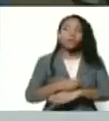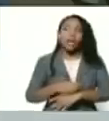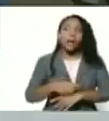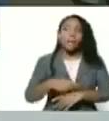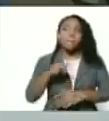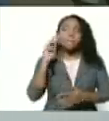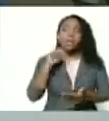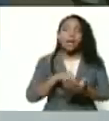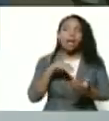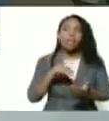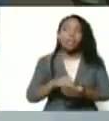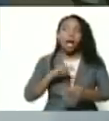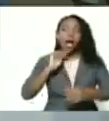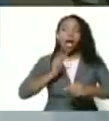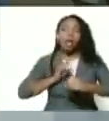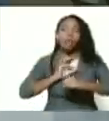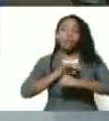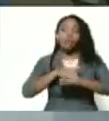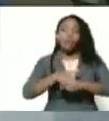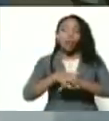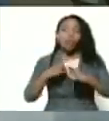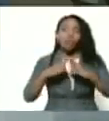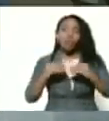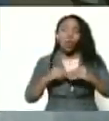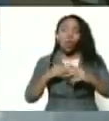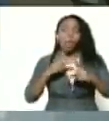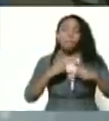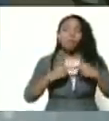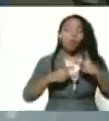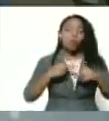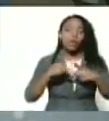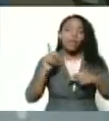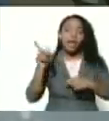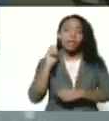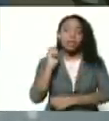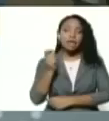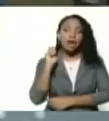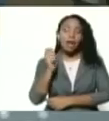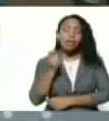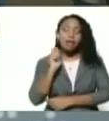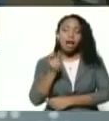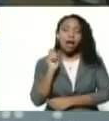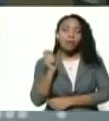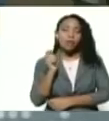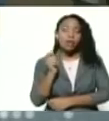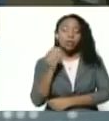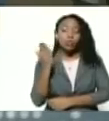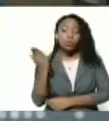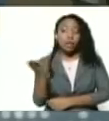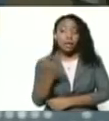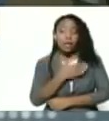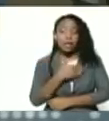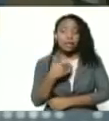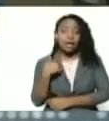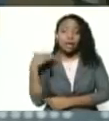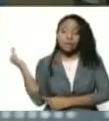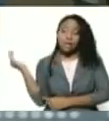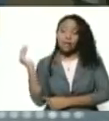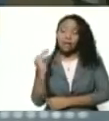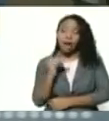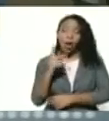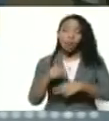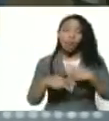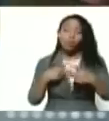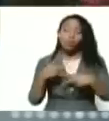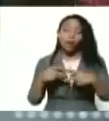Rodríguez, con todos los productores de ahí, de Charallave. Y si ustedes quieren, se traen los productores